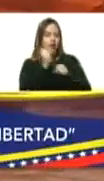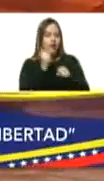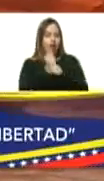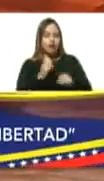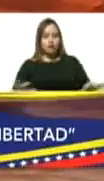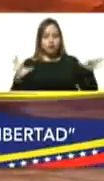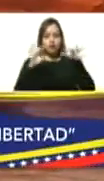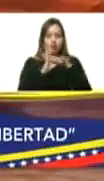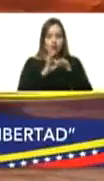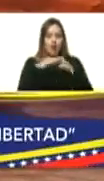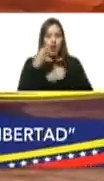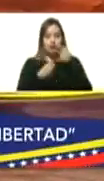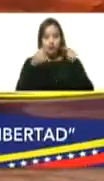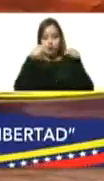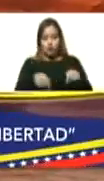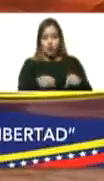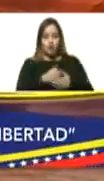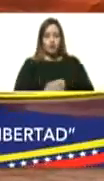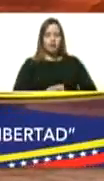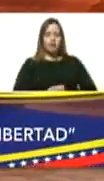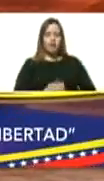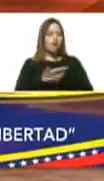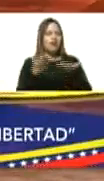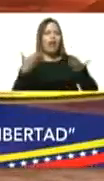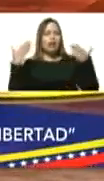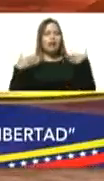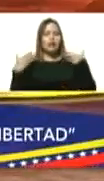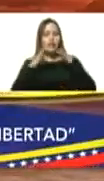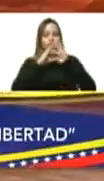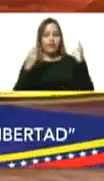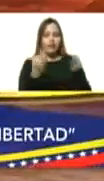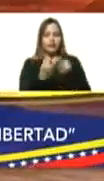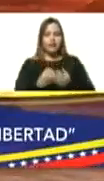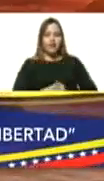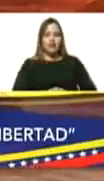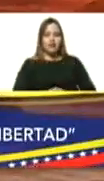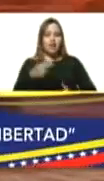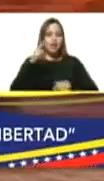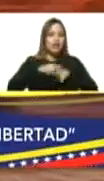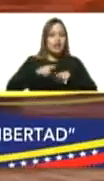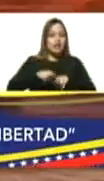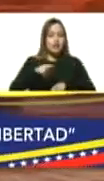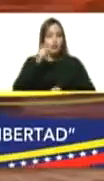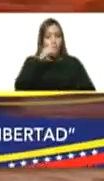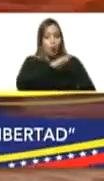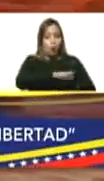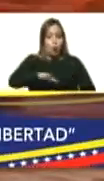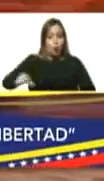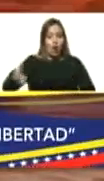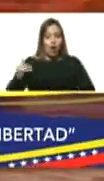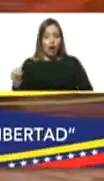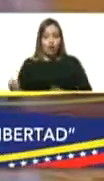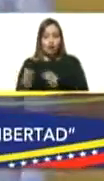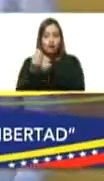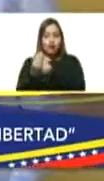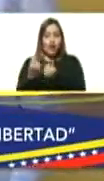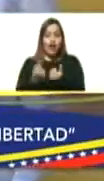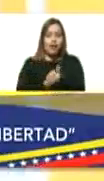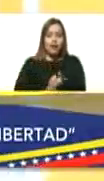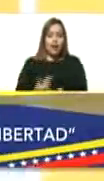conjunta, estamos hoy dándole esta alegría a esta familia, a esos niños que hoy están aquí junto a su hermanita recién